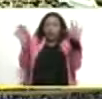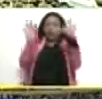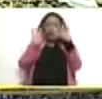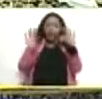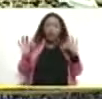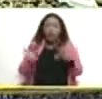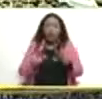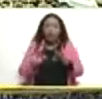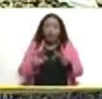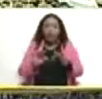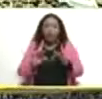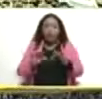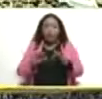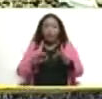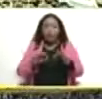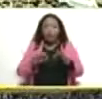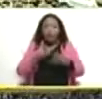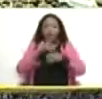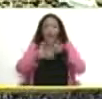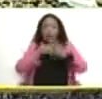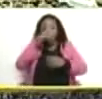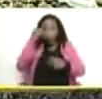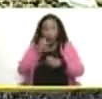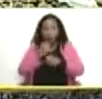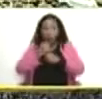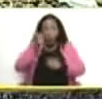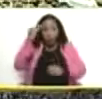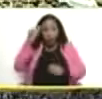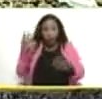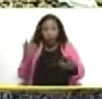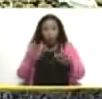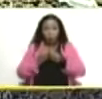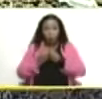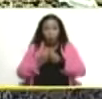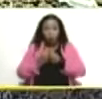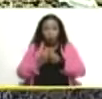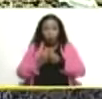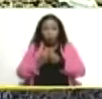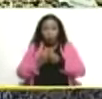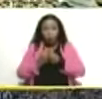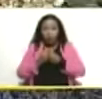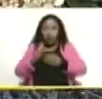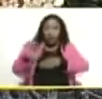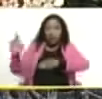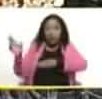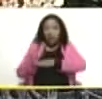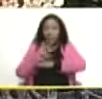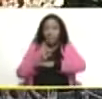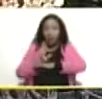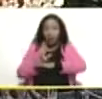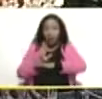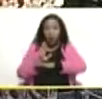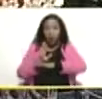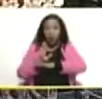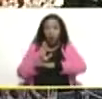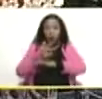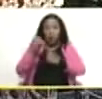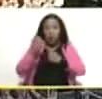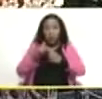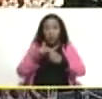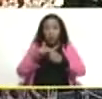adelante las operaciones militares conjuntas, Relámpago del Catatumbo